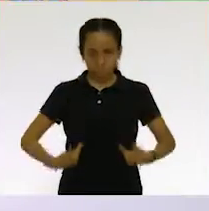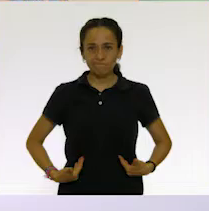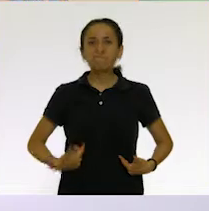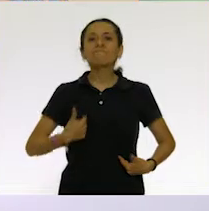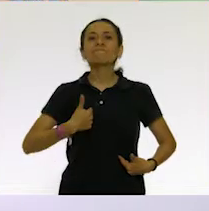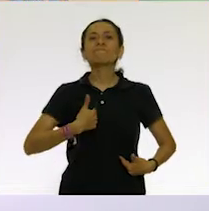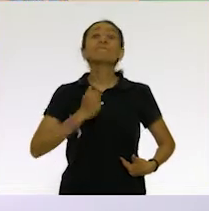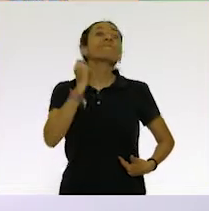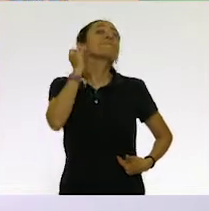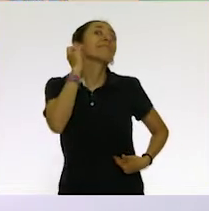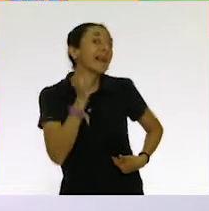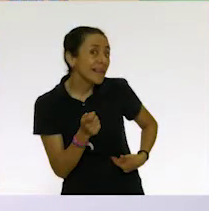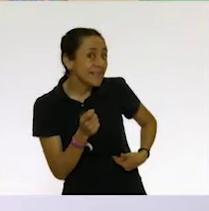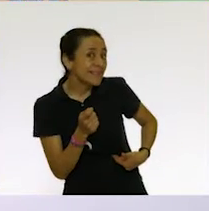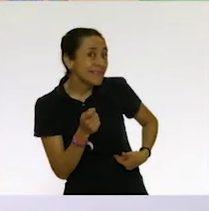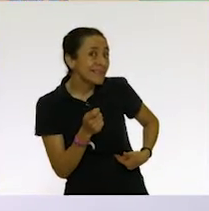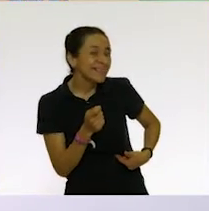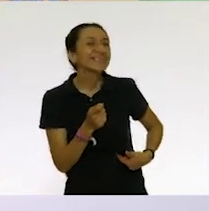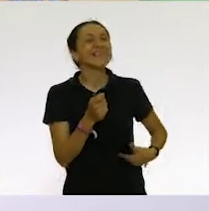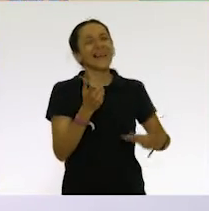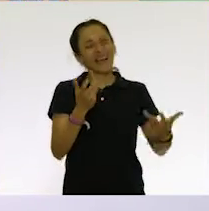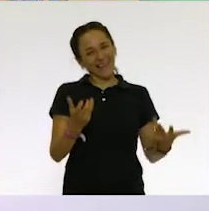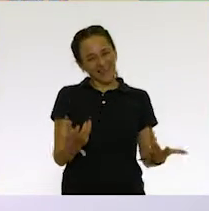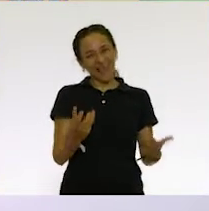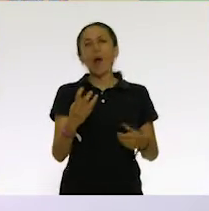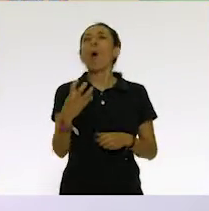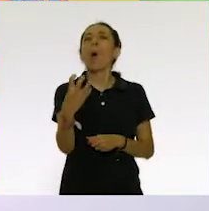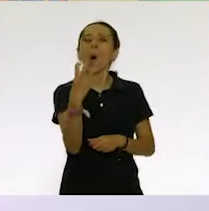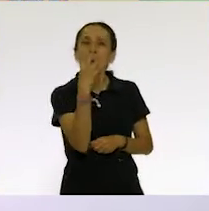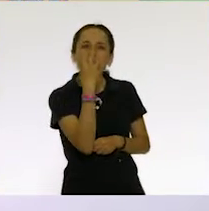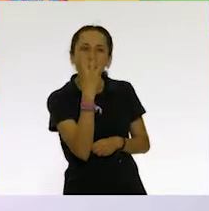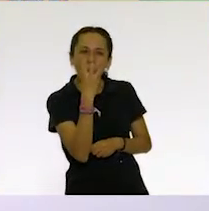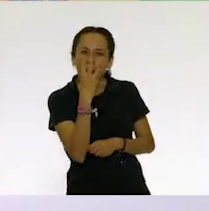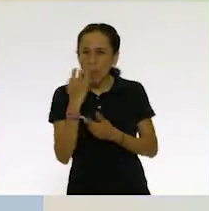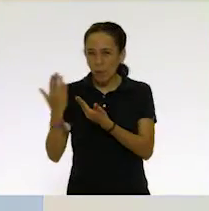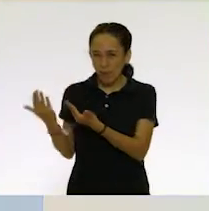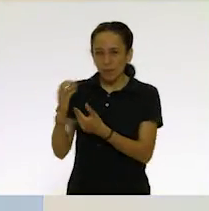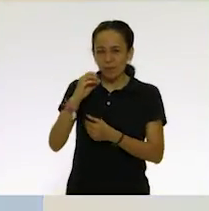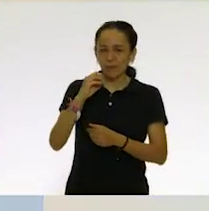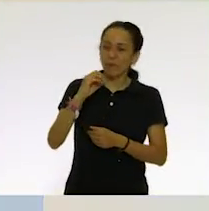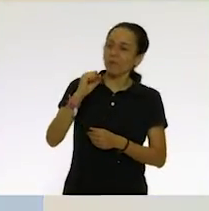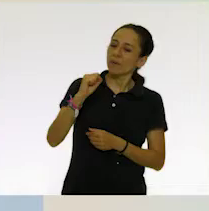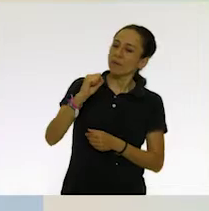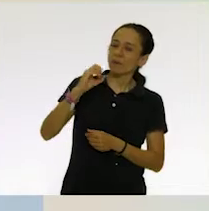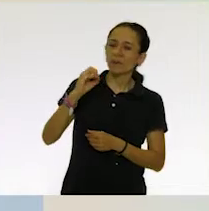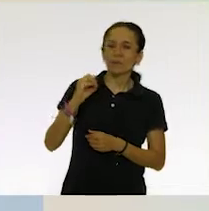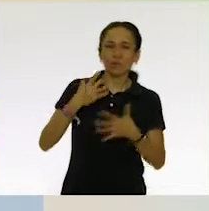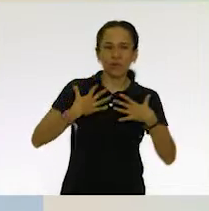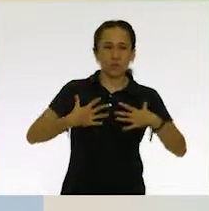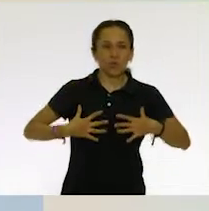oso pardo. Oso leopardo.